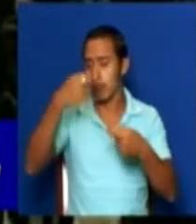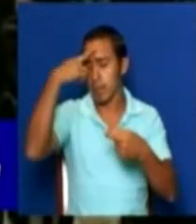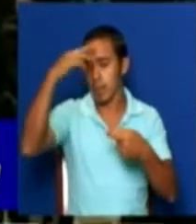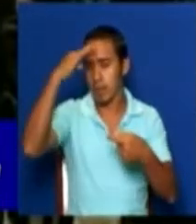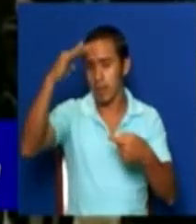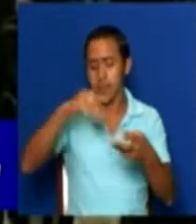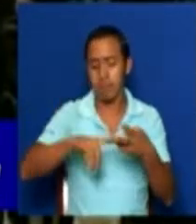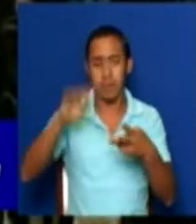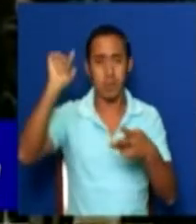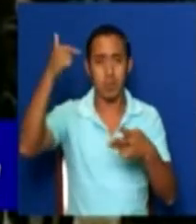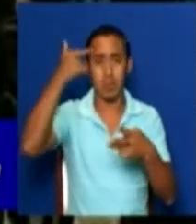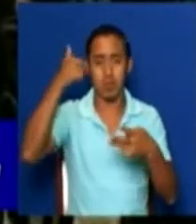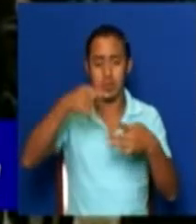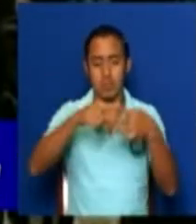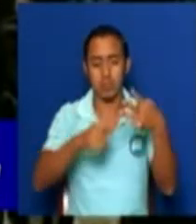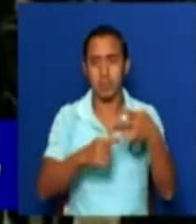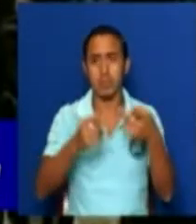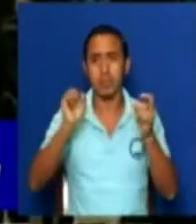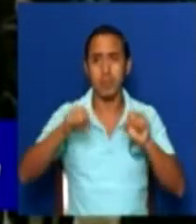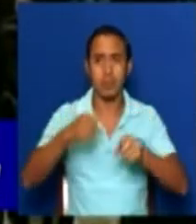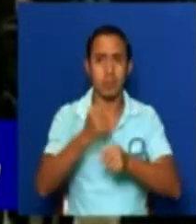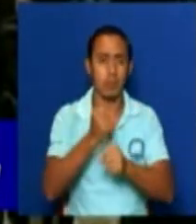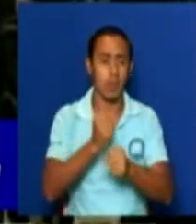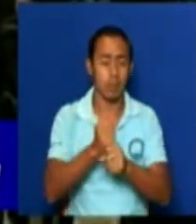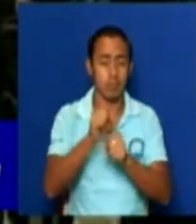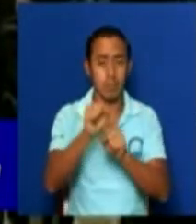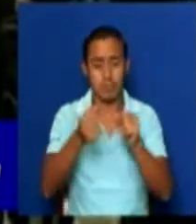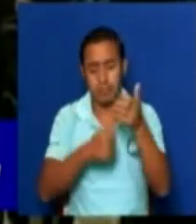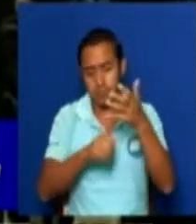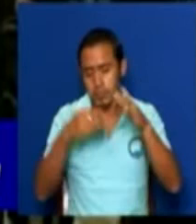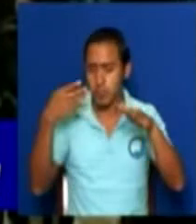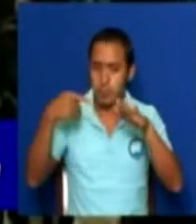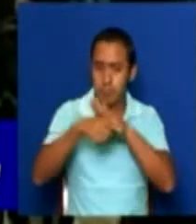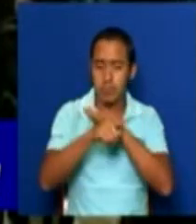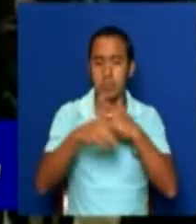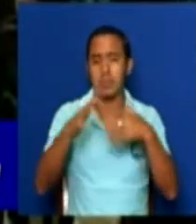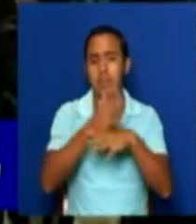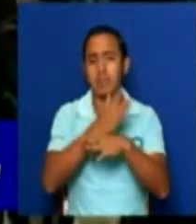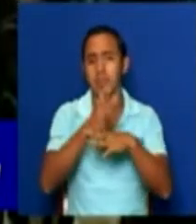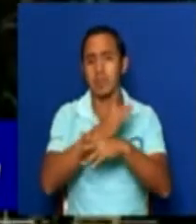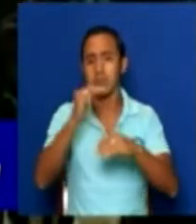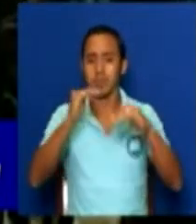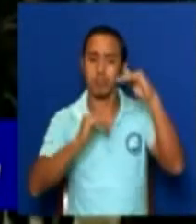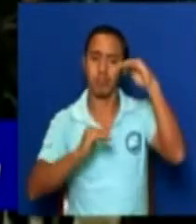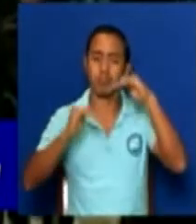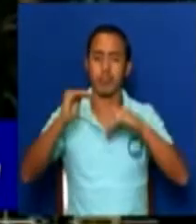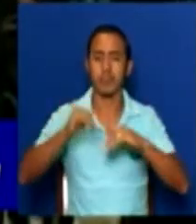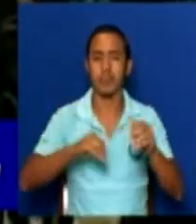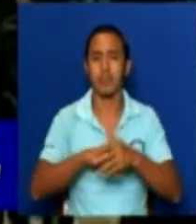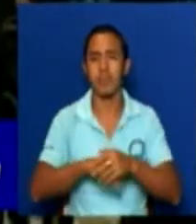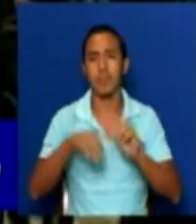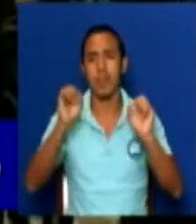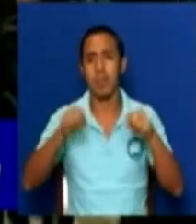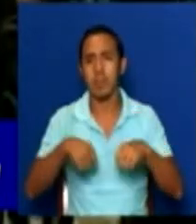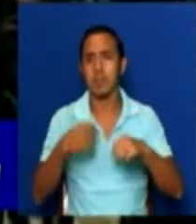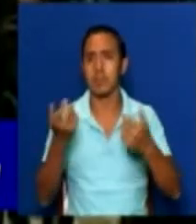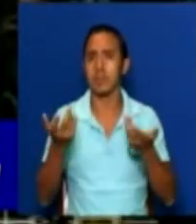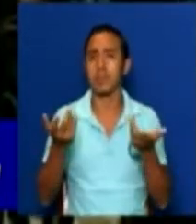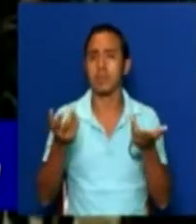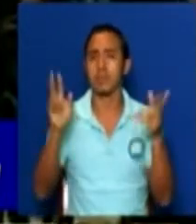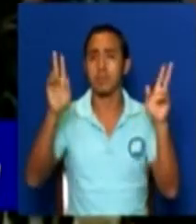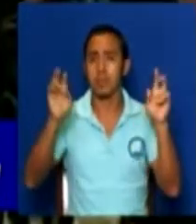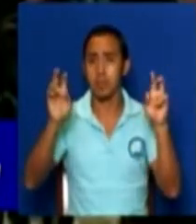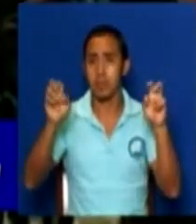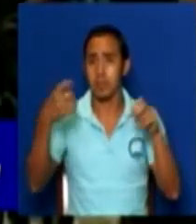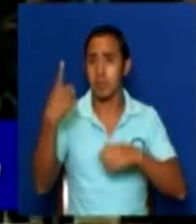una sola línea. Superar las desigualdades, superar el tema